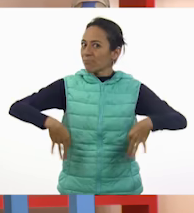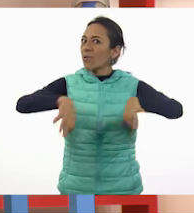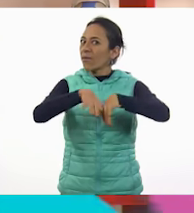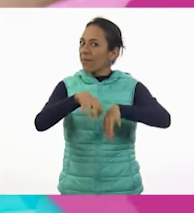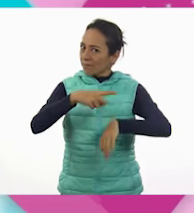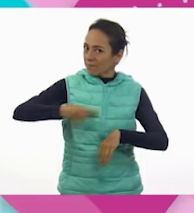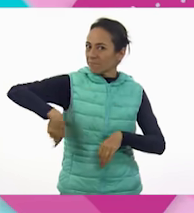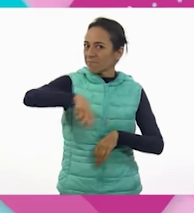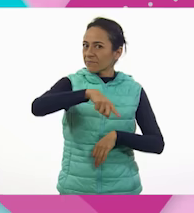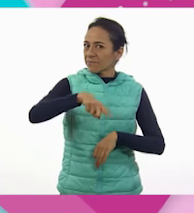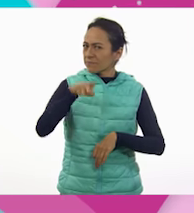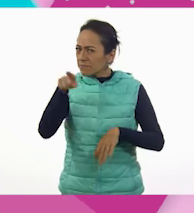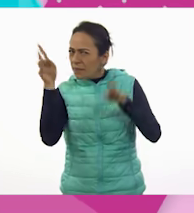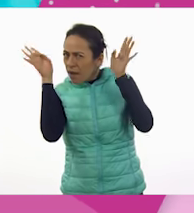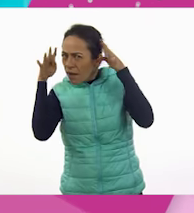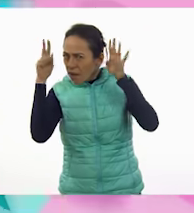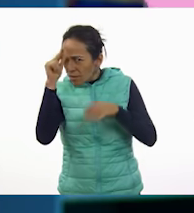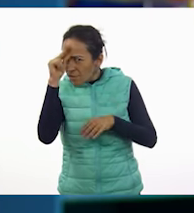Ajo Listo? ¡Vamos!